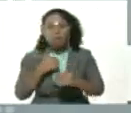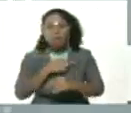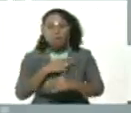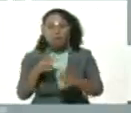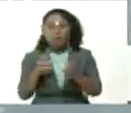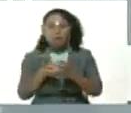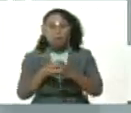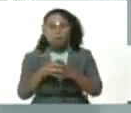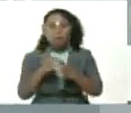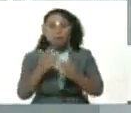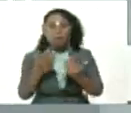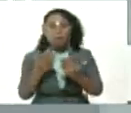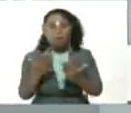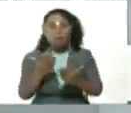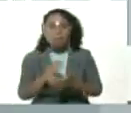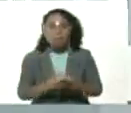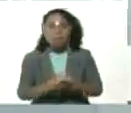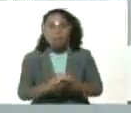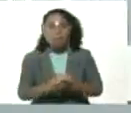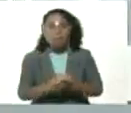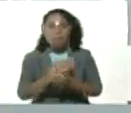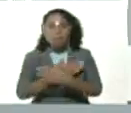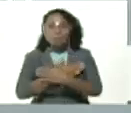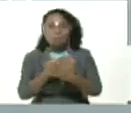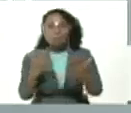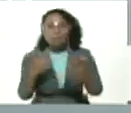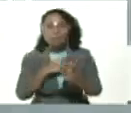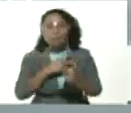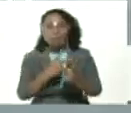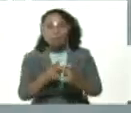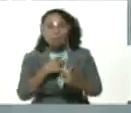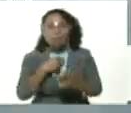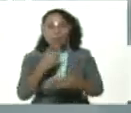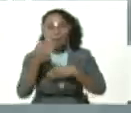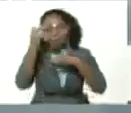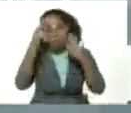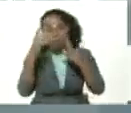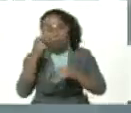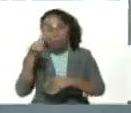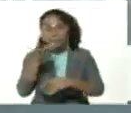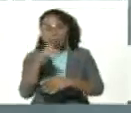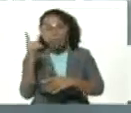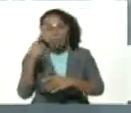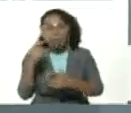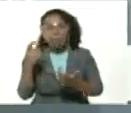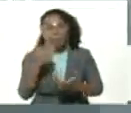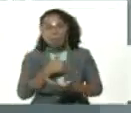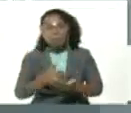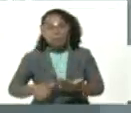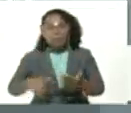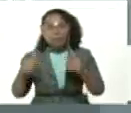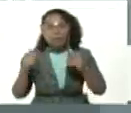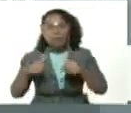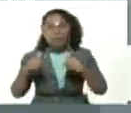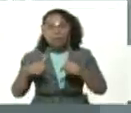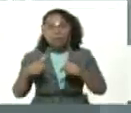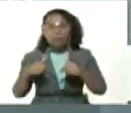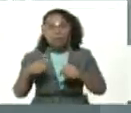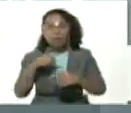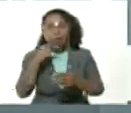equipos que han dispuesto su voluntad para atender a nuestro pueblo. Presidente, desde aquí, en